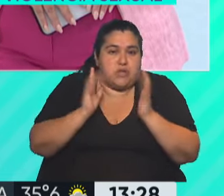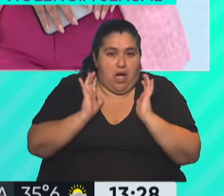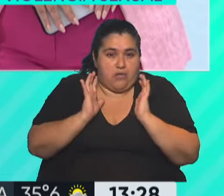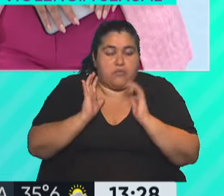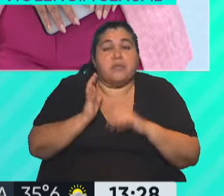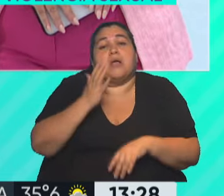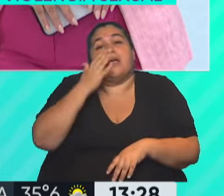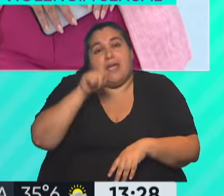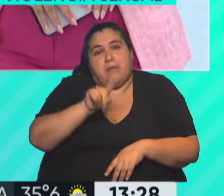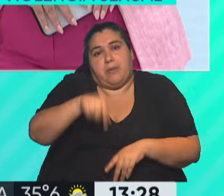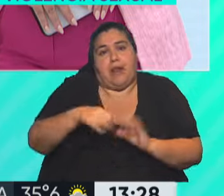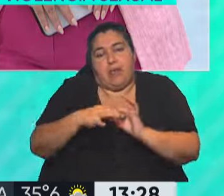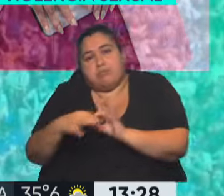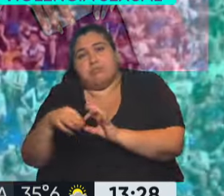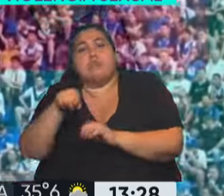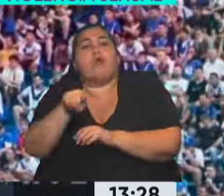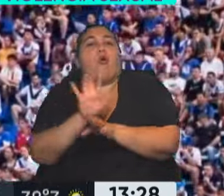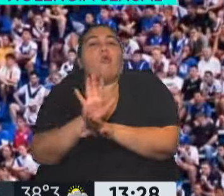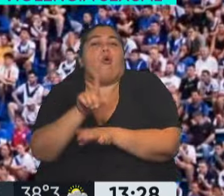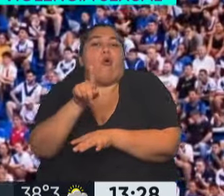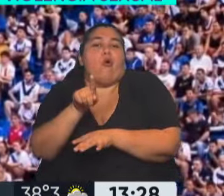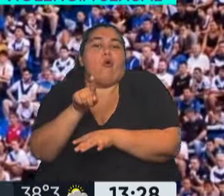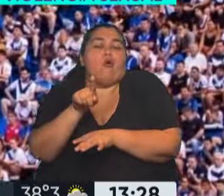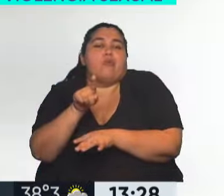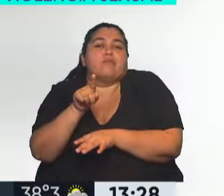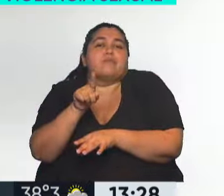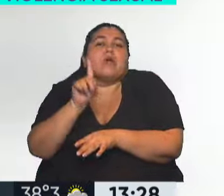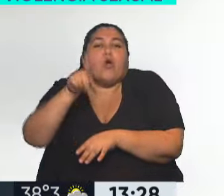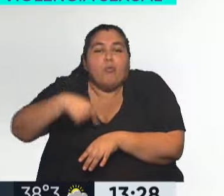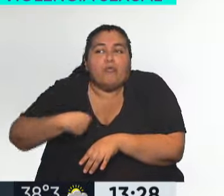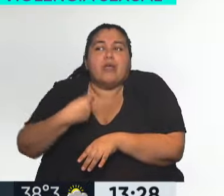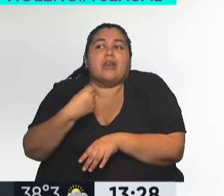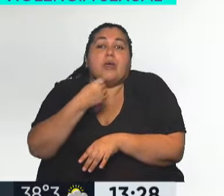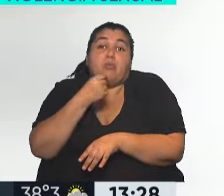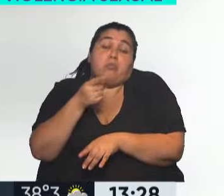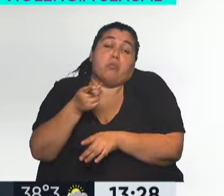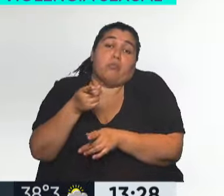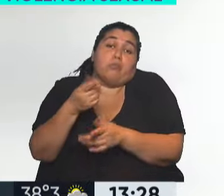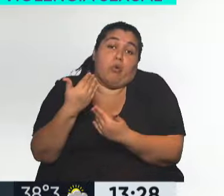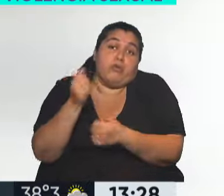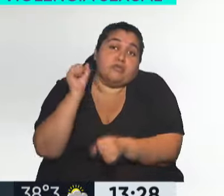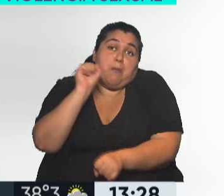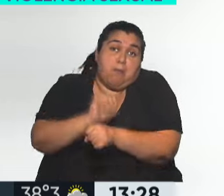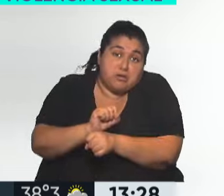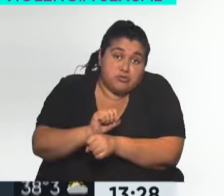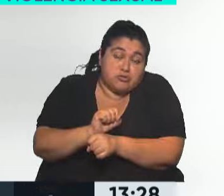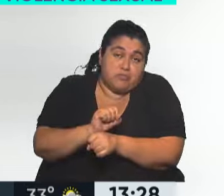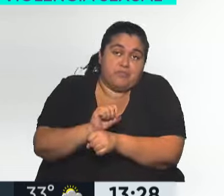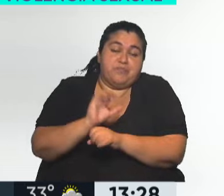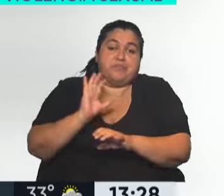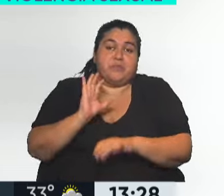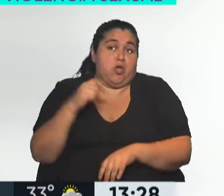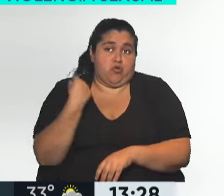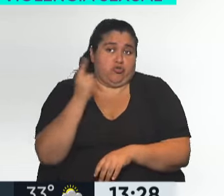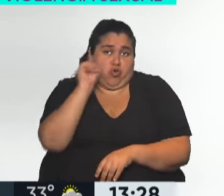lleva, insisto, medidas coercitivas, que pueden ser, entre ellas, la prisión preventiva. Nosotros no